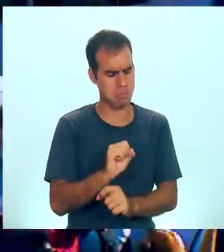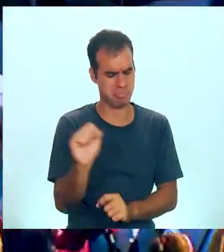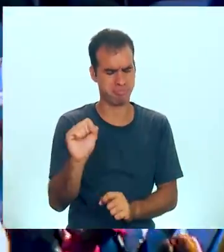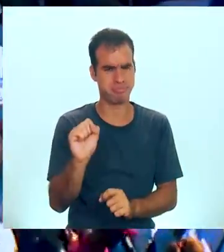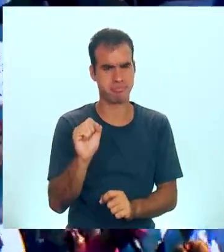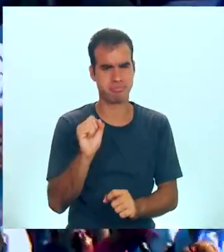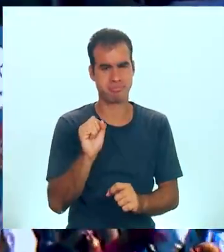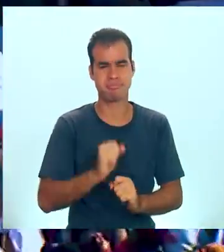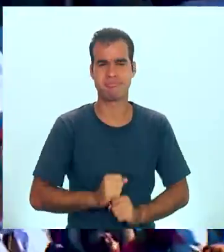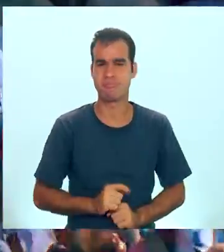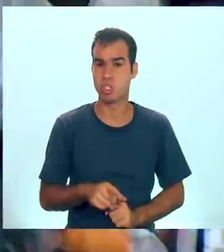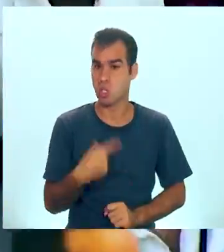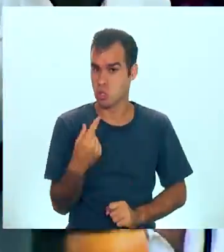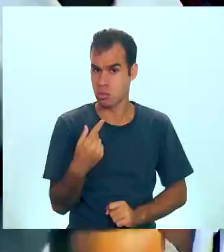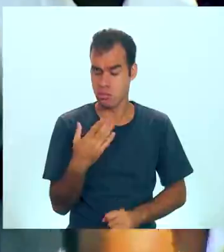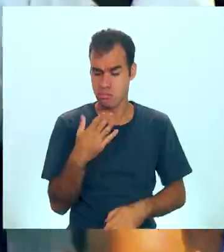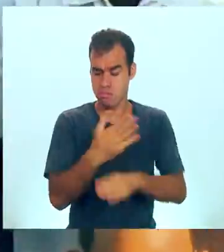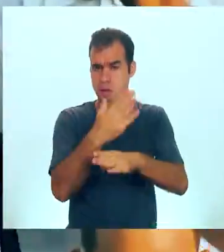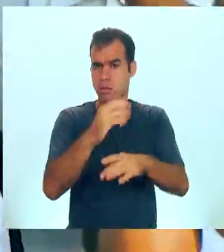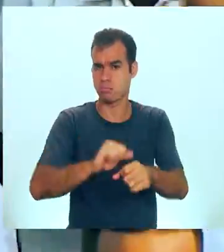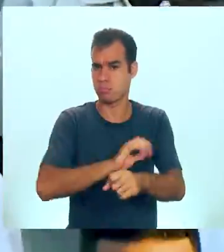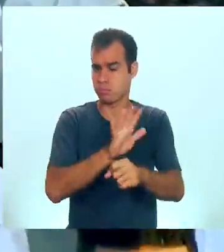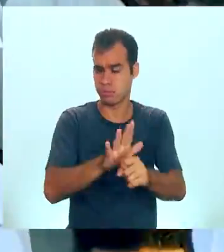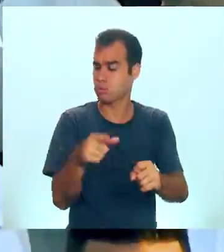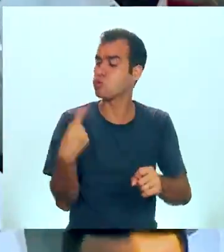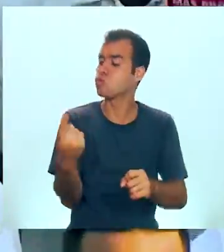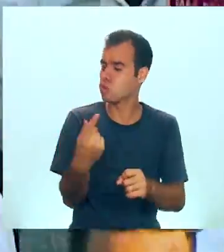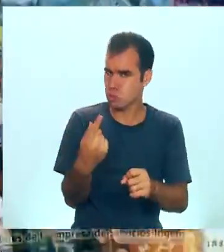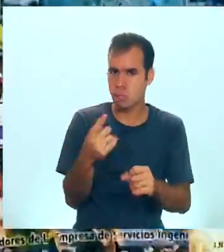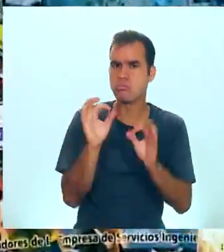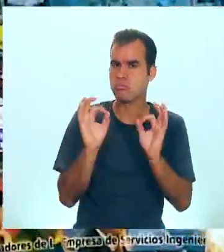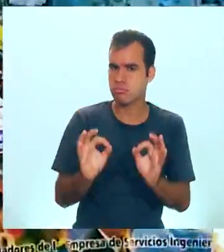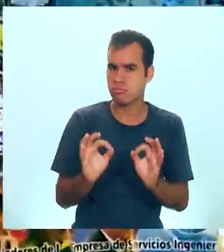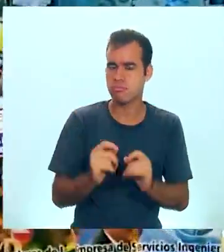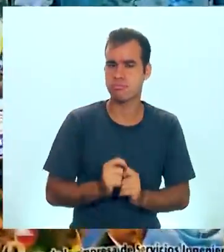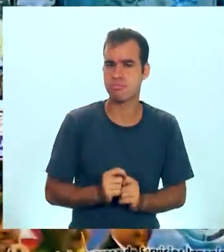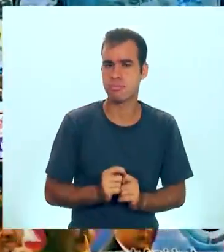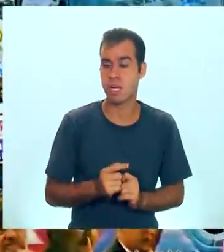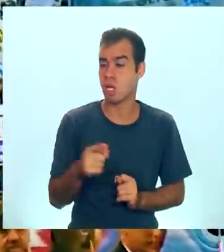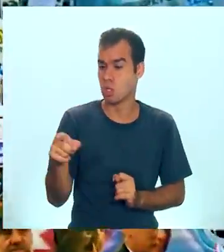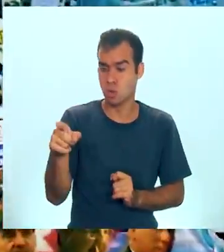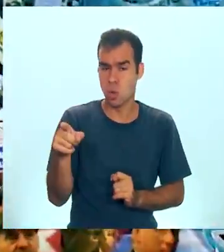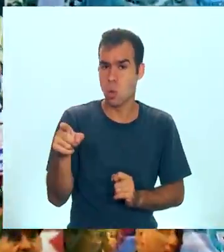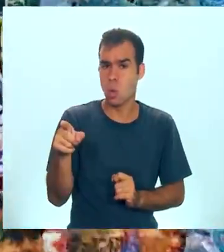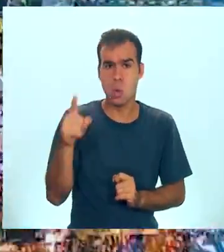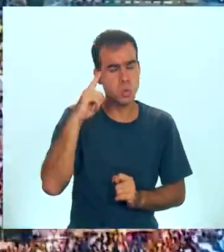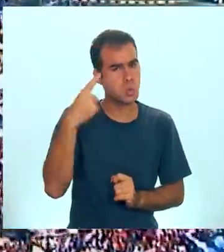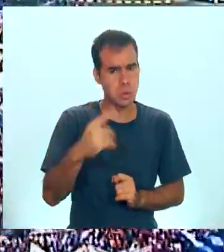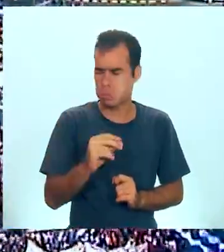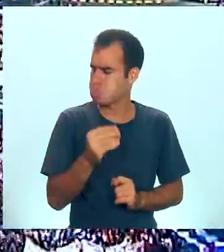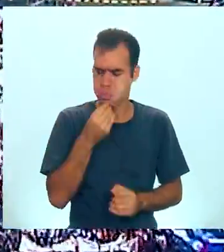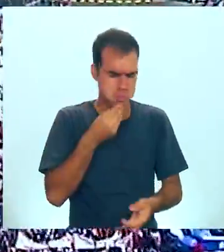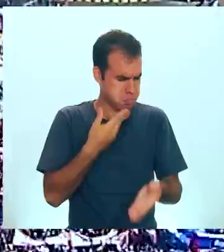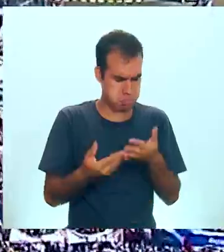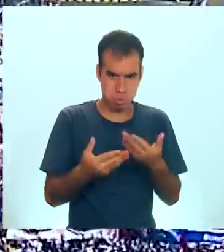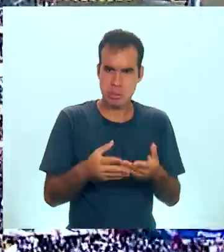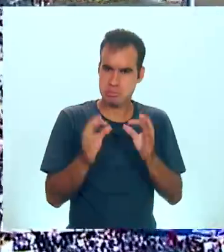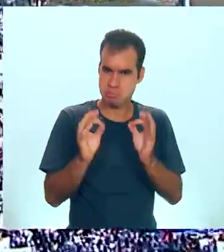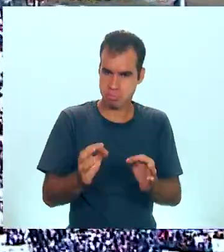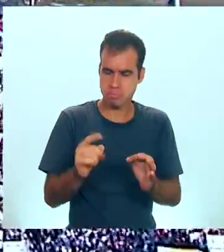porque ganaremos. Ganaremos nosotros, los más sencillos ganaremos. aunque tú no lo creas,